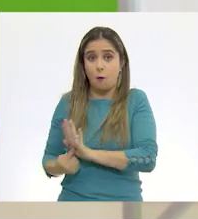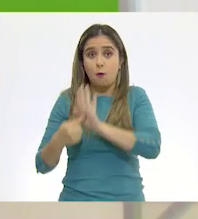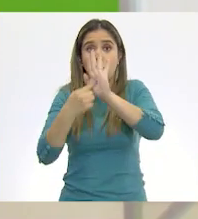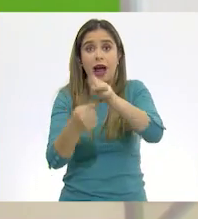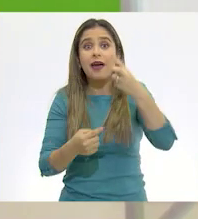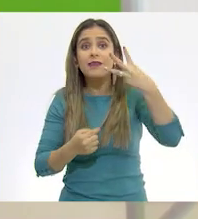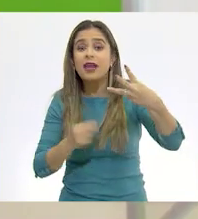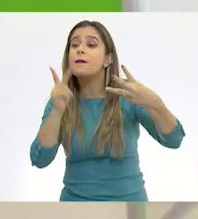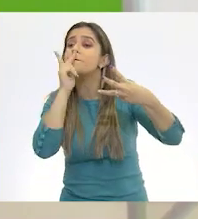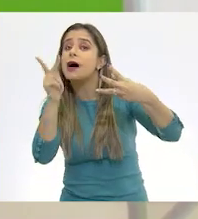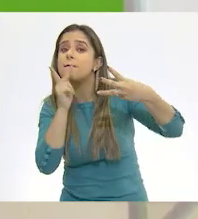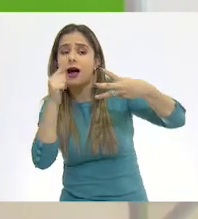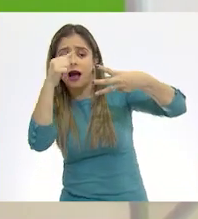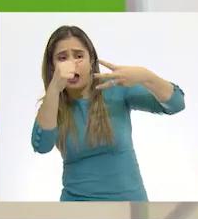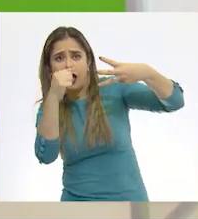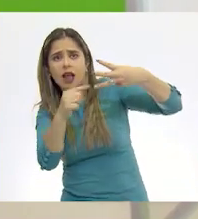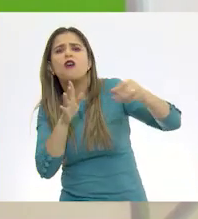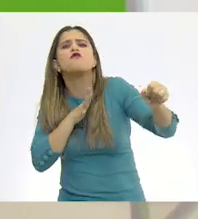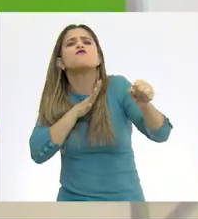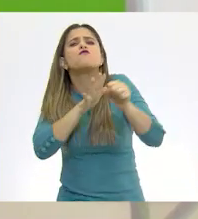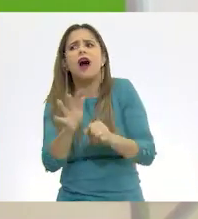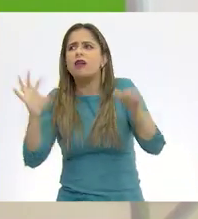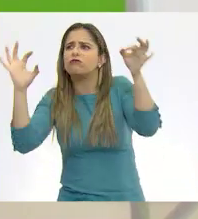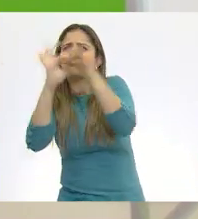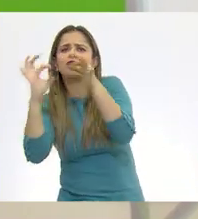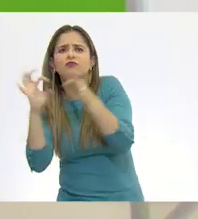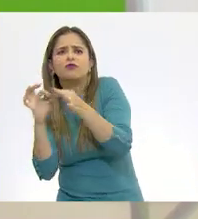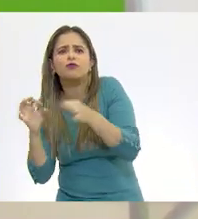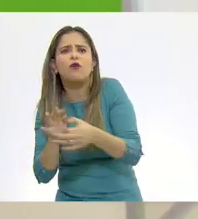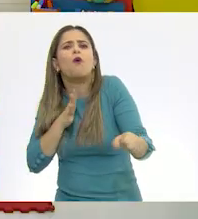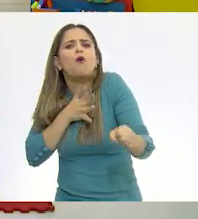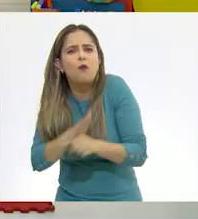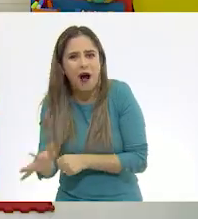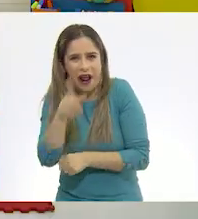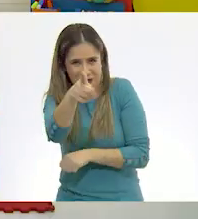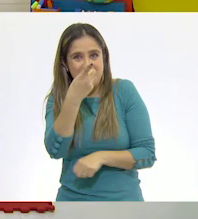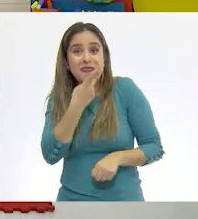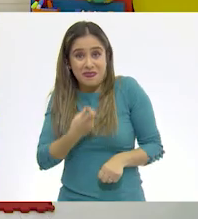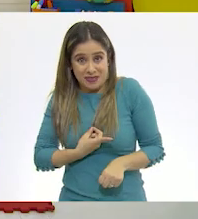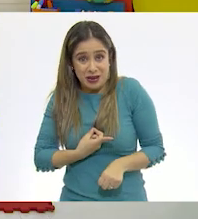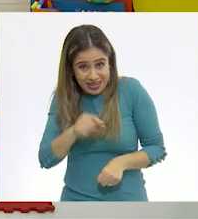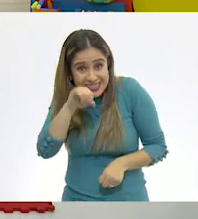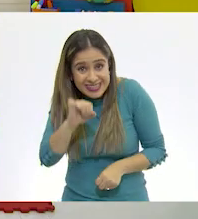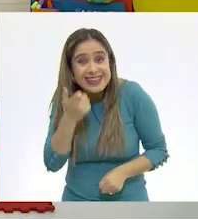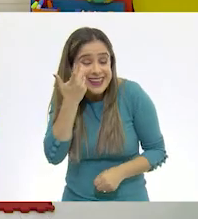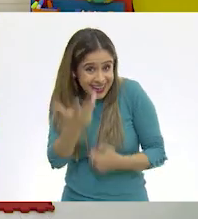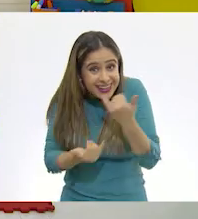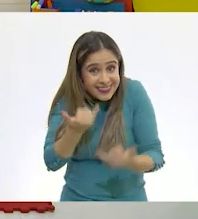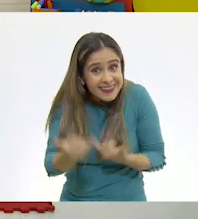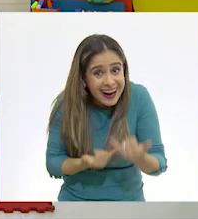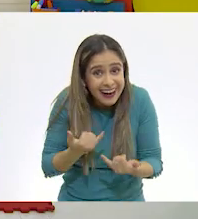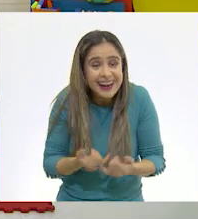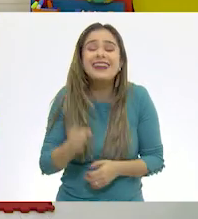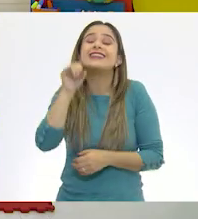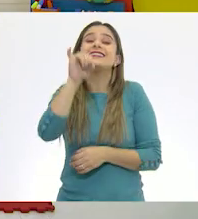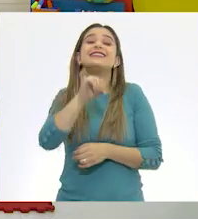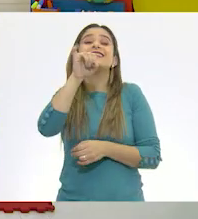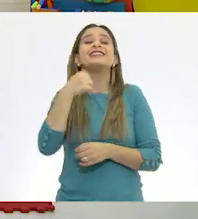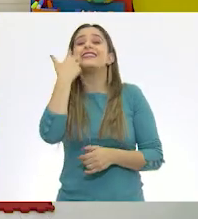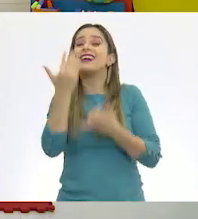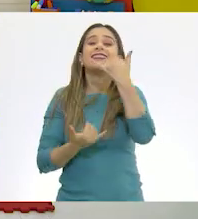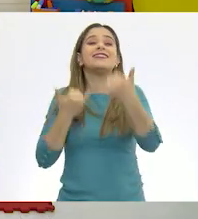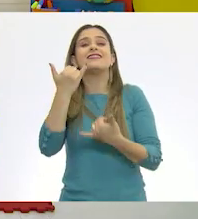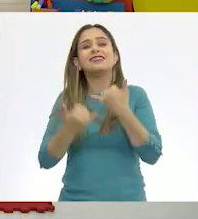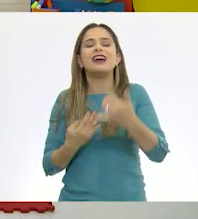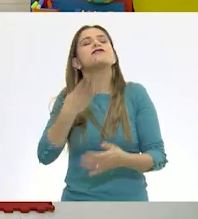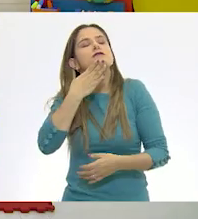que encuentren qué palabra rima con la primera imagen que les mostré. ¡Sí! ¡A jugar! Aquí tenemos...